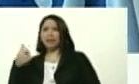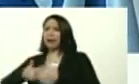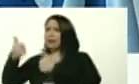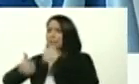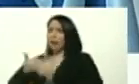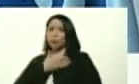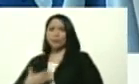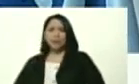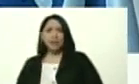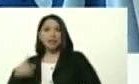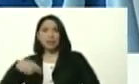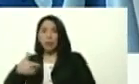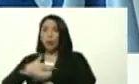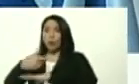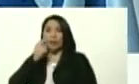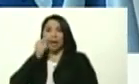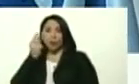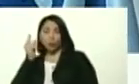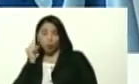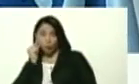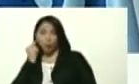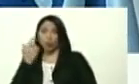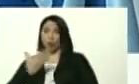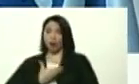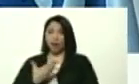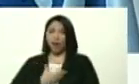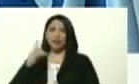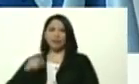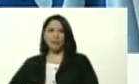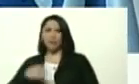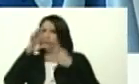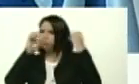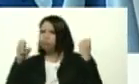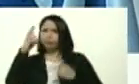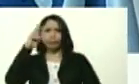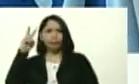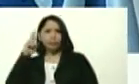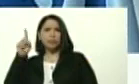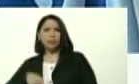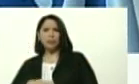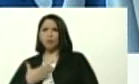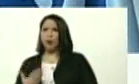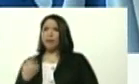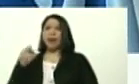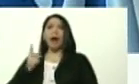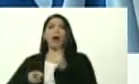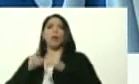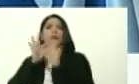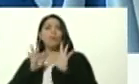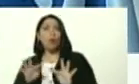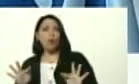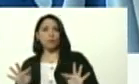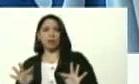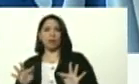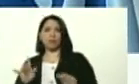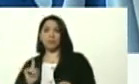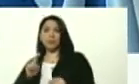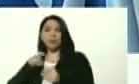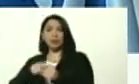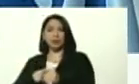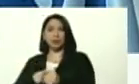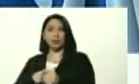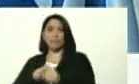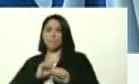la presidencia, de gobernadores, de alcaldes, de senadores que puedan de alguna manera pertenecer